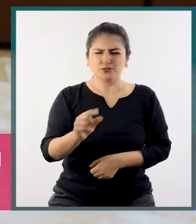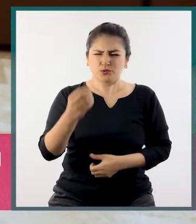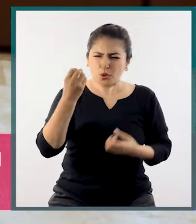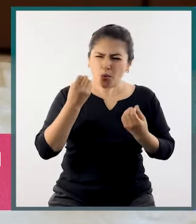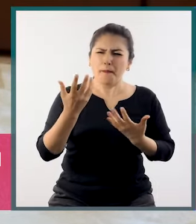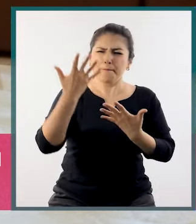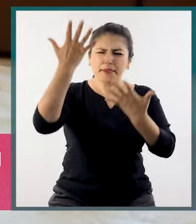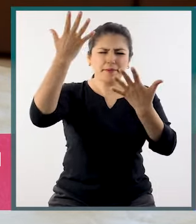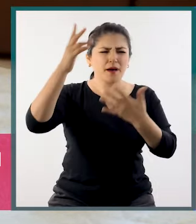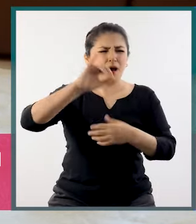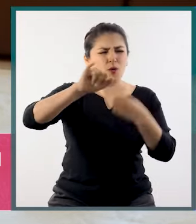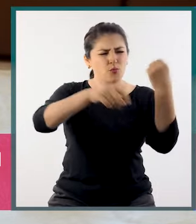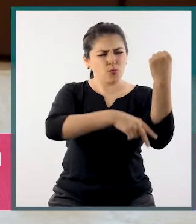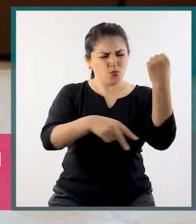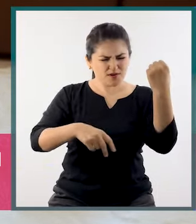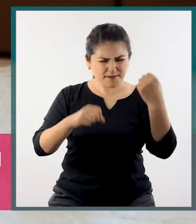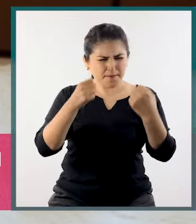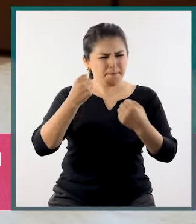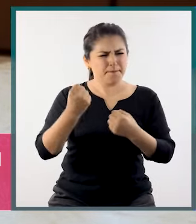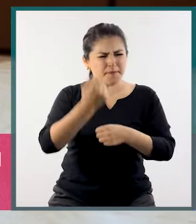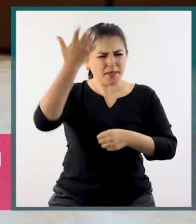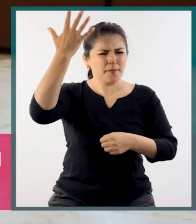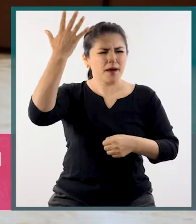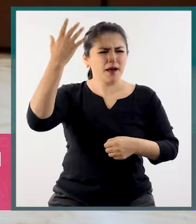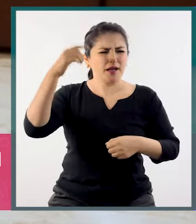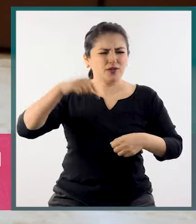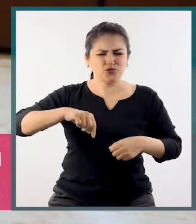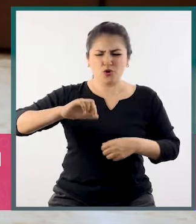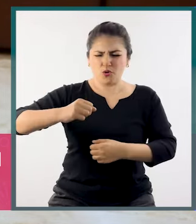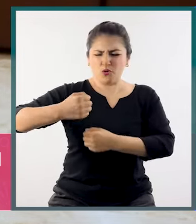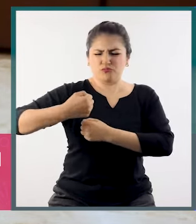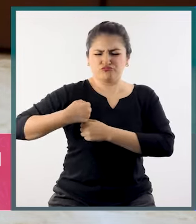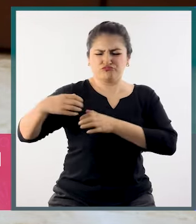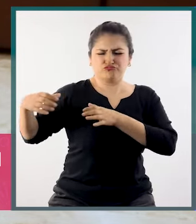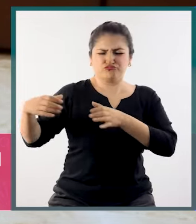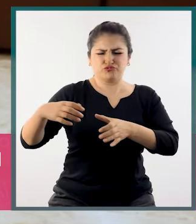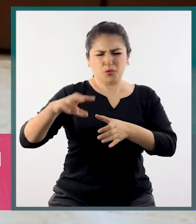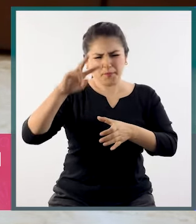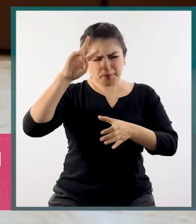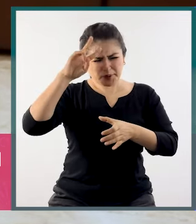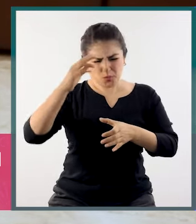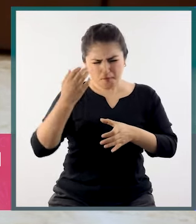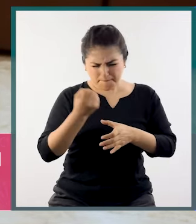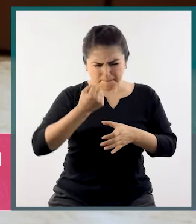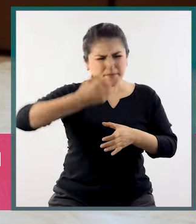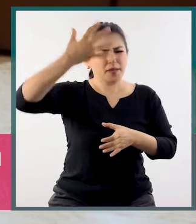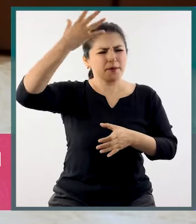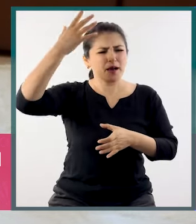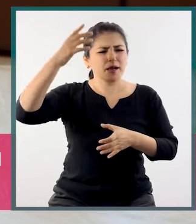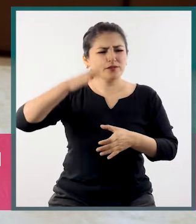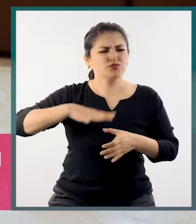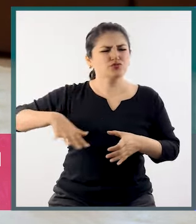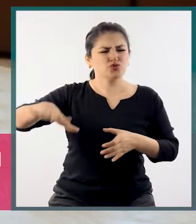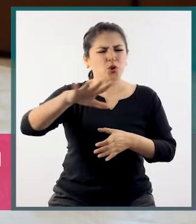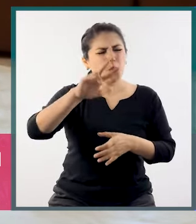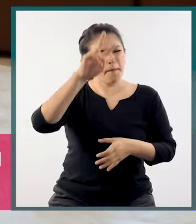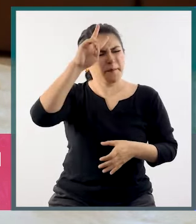¡Viva! ¡Viva Junín! ¡Viva! ¡Viva el ejército del Perú! ¡Viva!